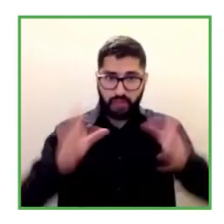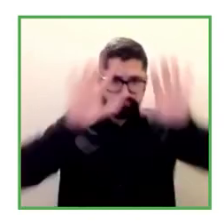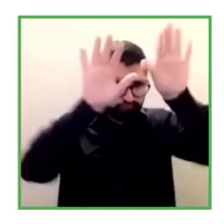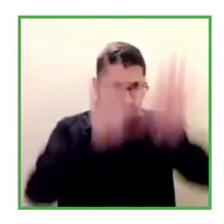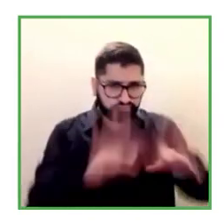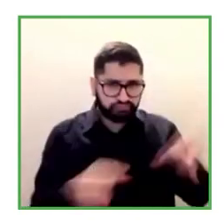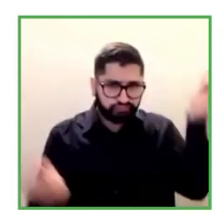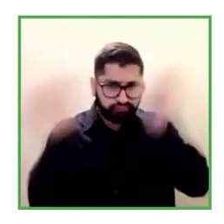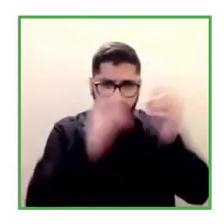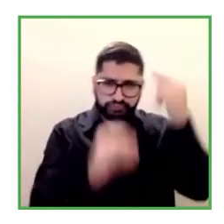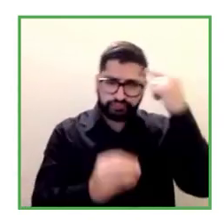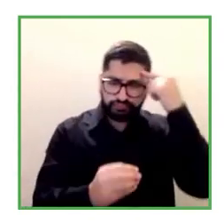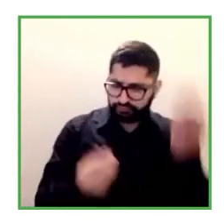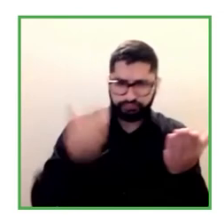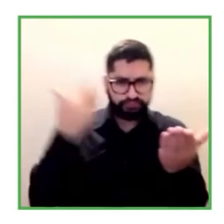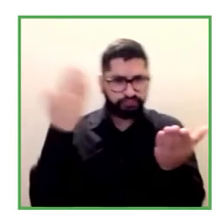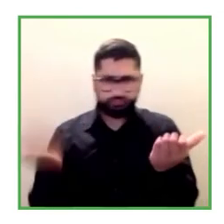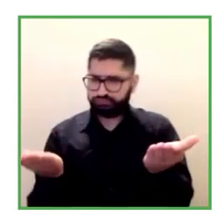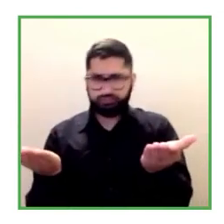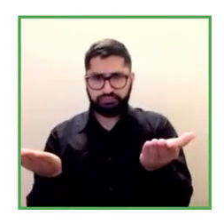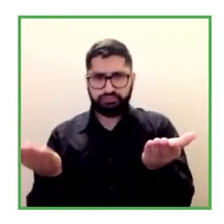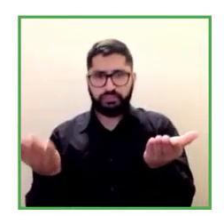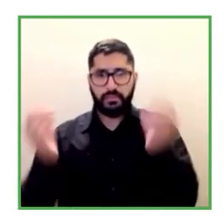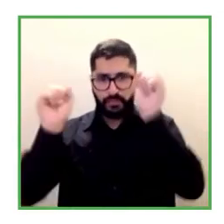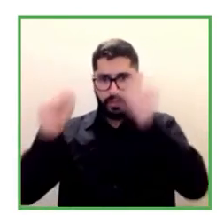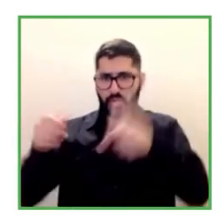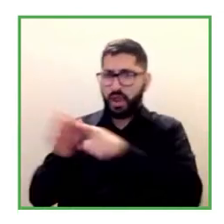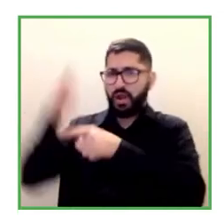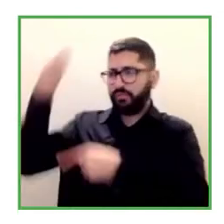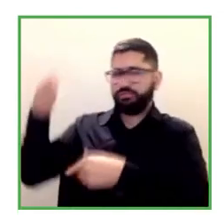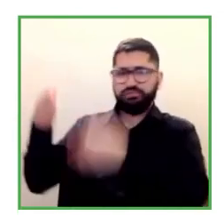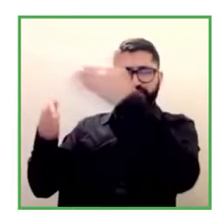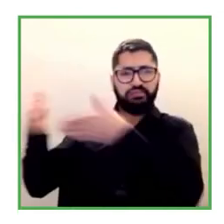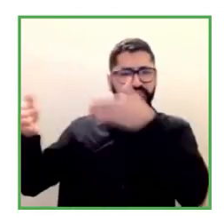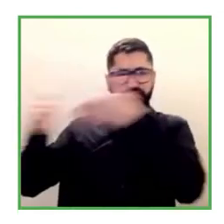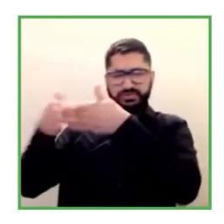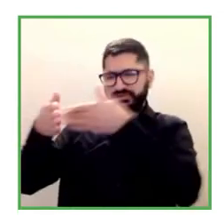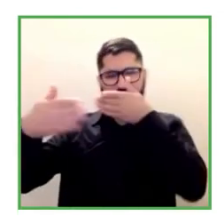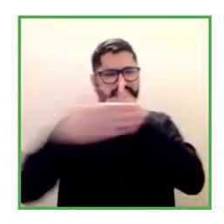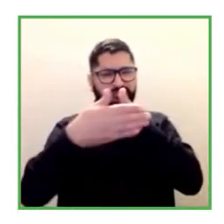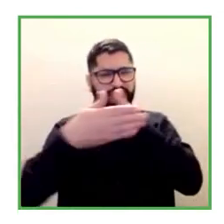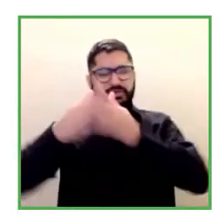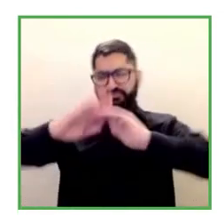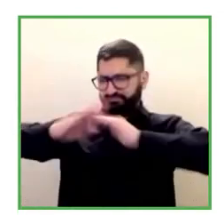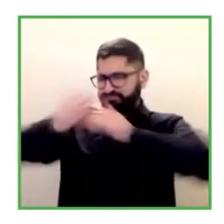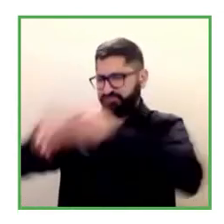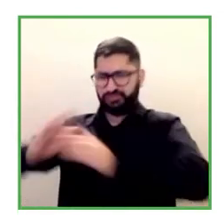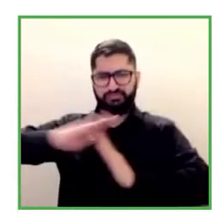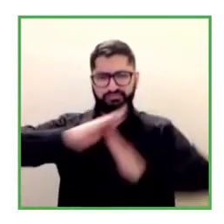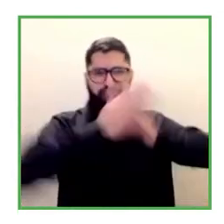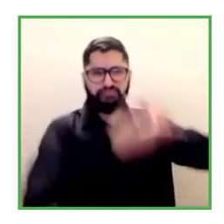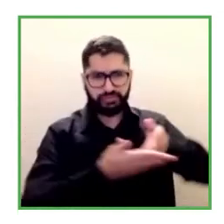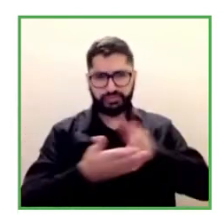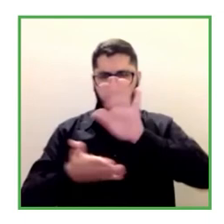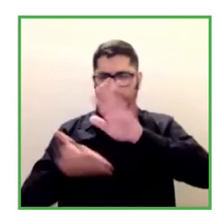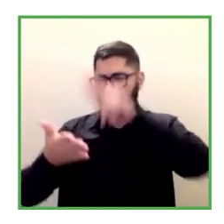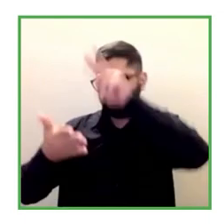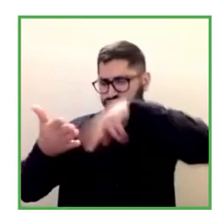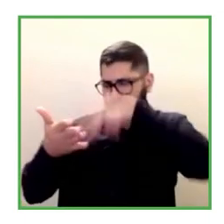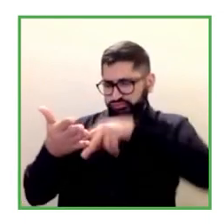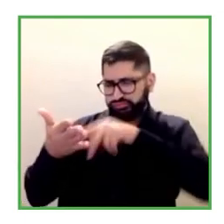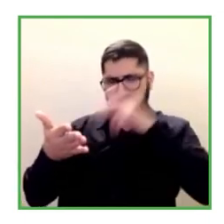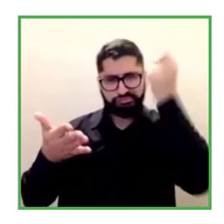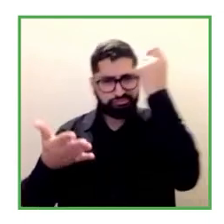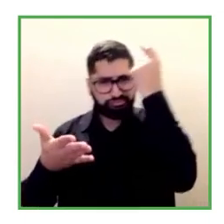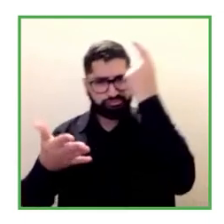la alfabetización digital y todo lo que podamos avanzar en esa línea creo que es ganancia, que hay que sumar a